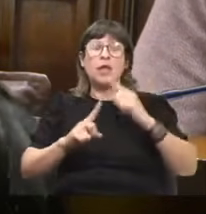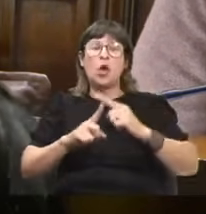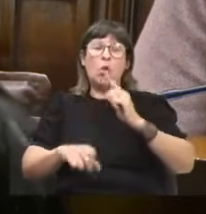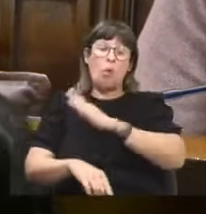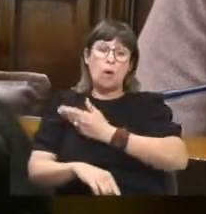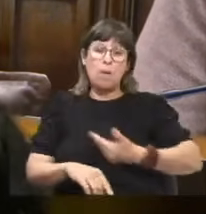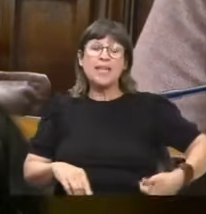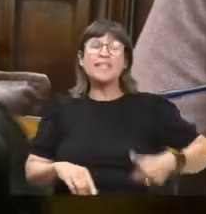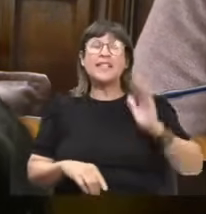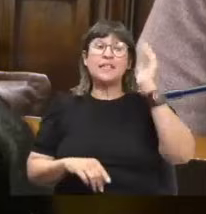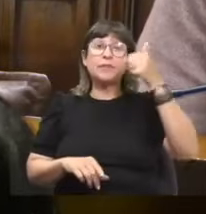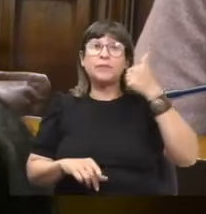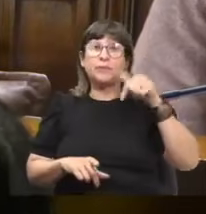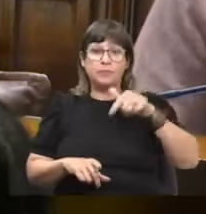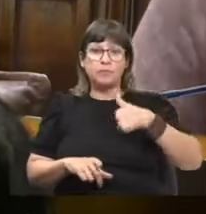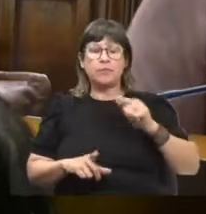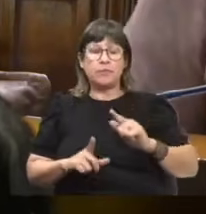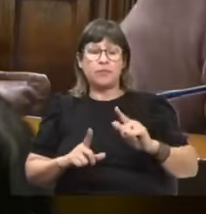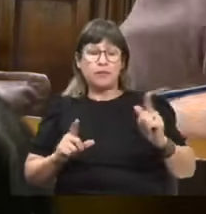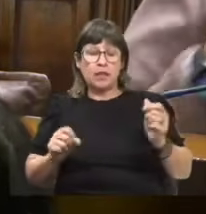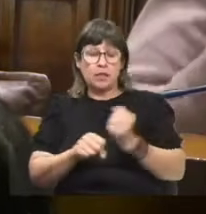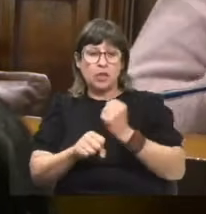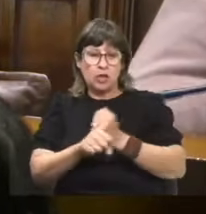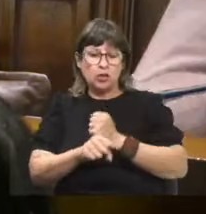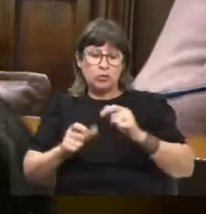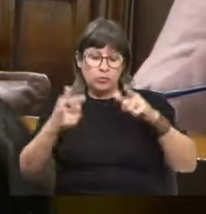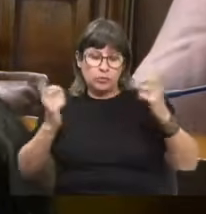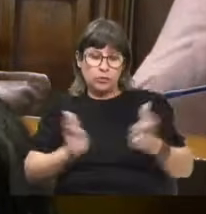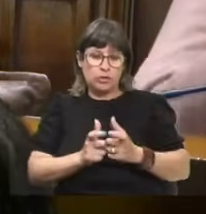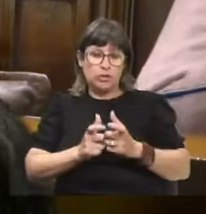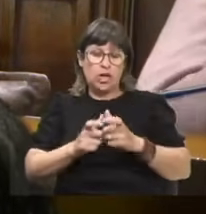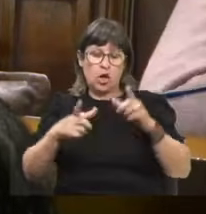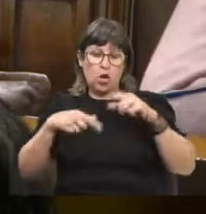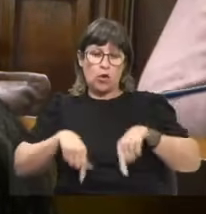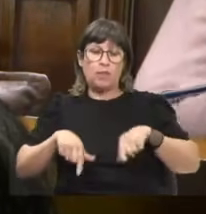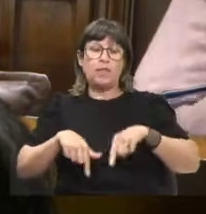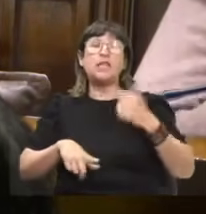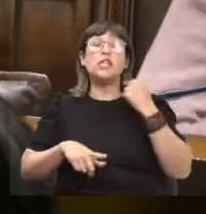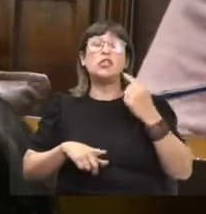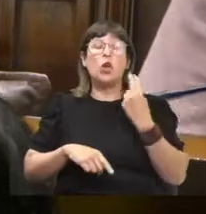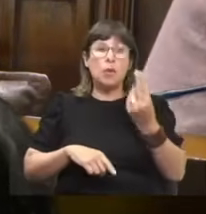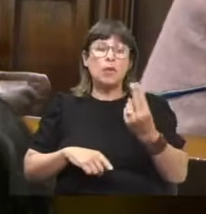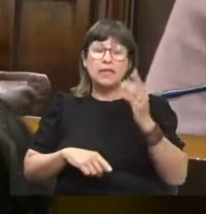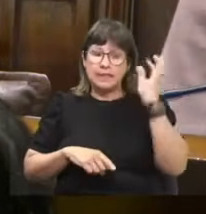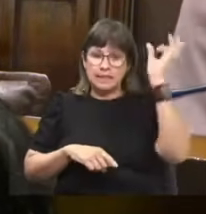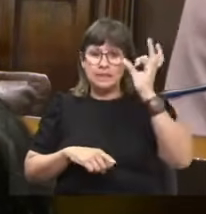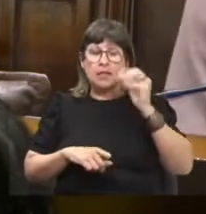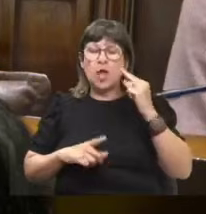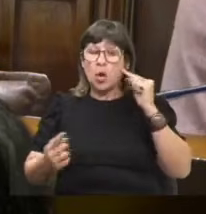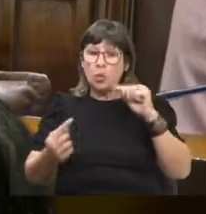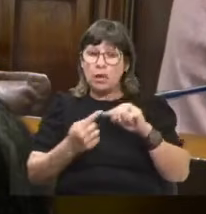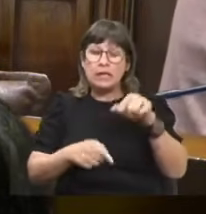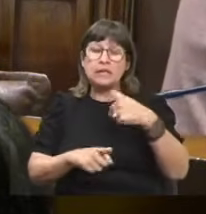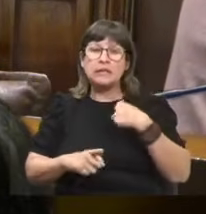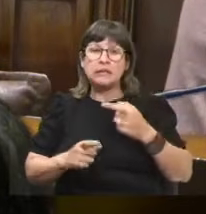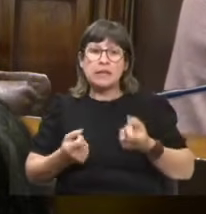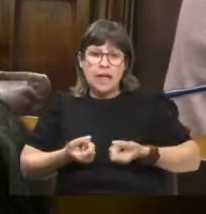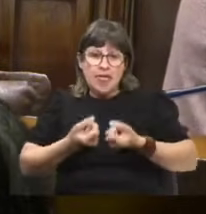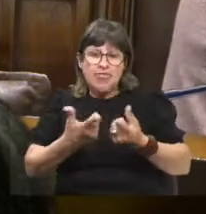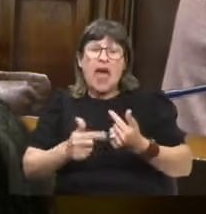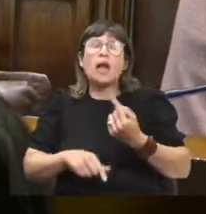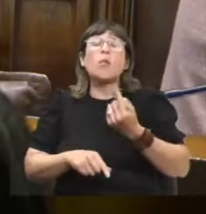la República actuando en Consejo de Ministros y convenia del Senado. Su misión es propiciar